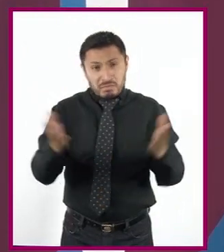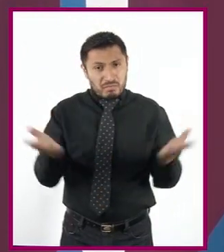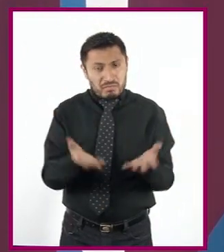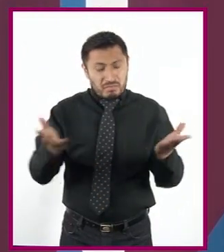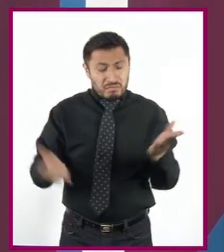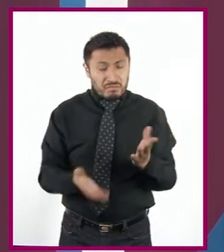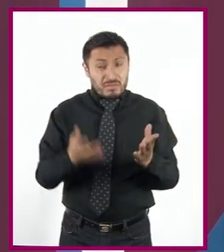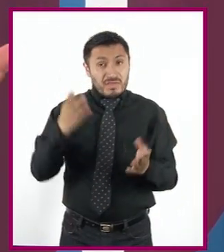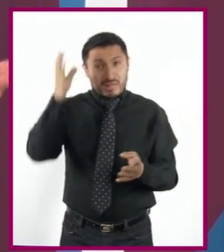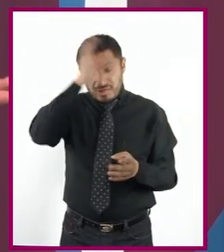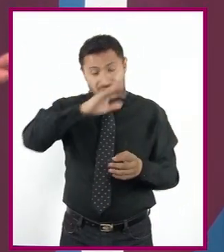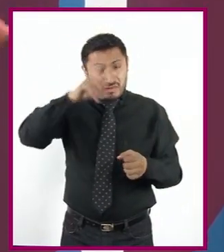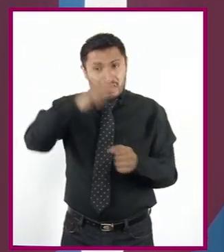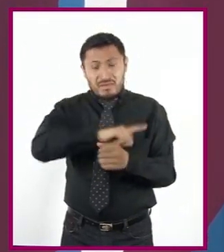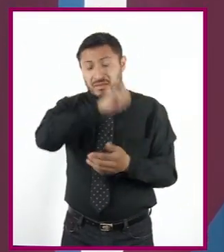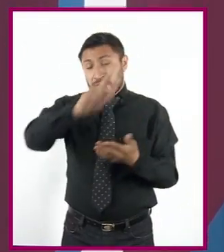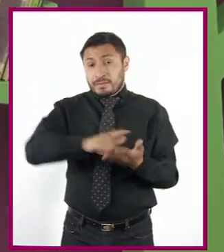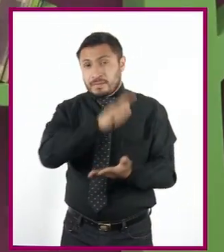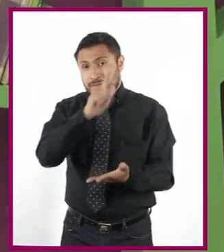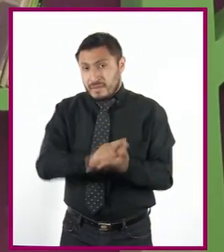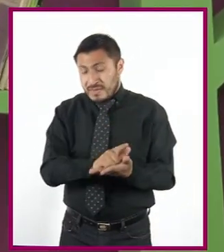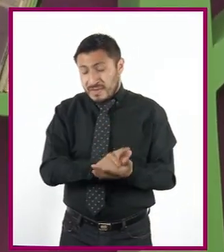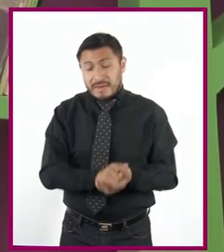construcción de una cultura de la legalidad.